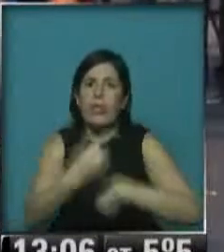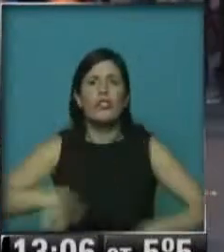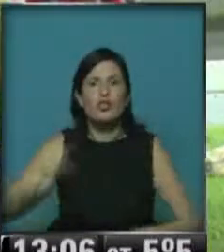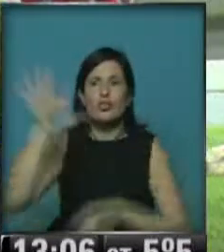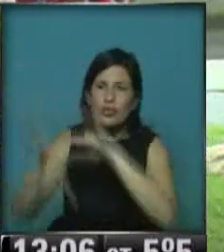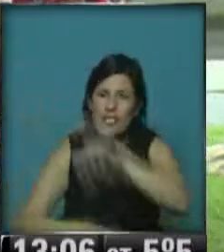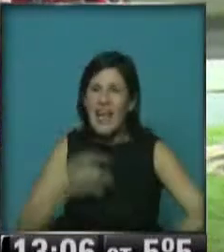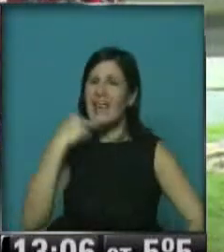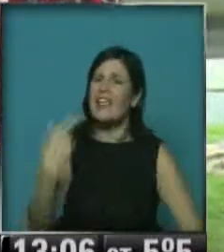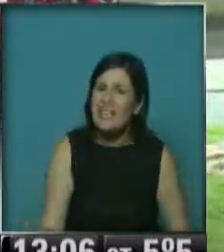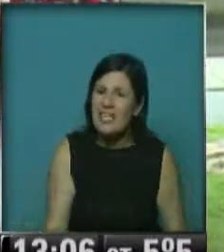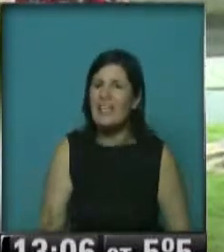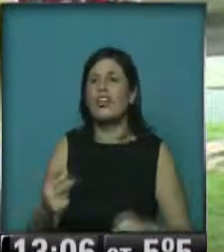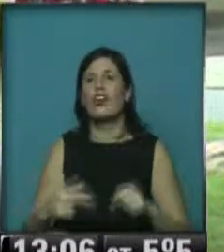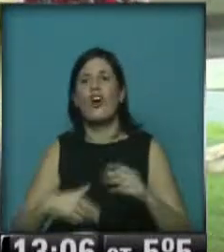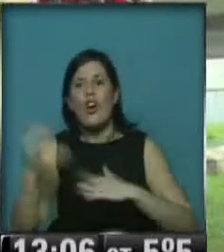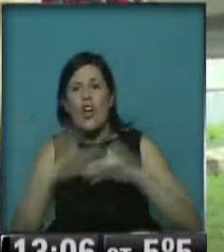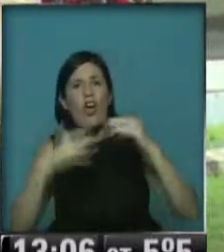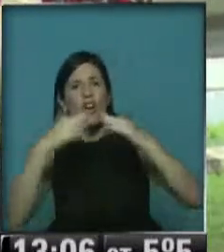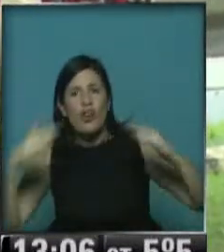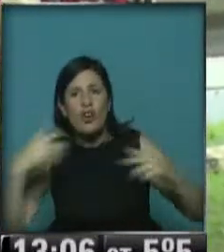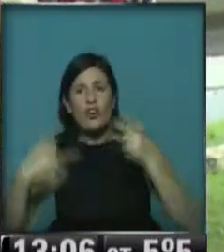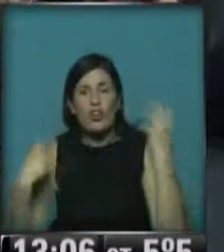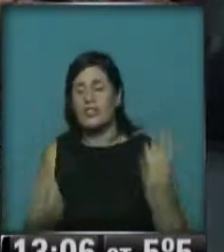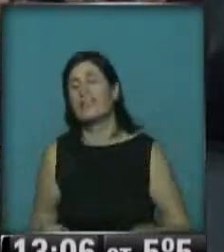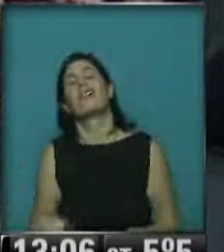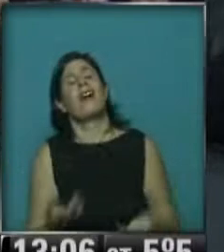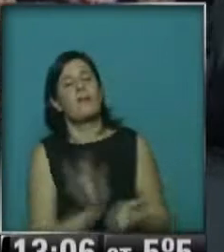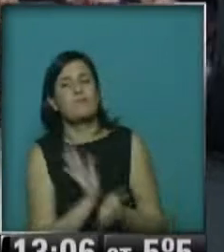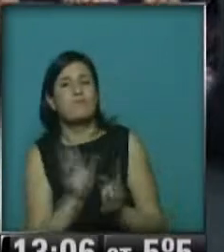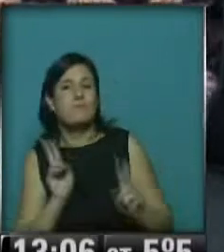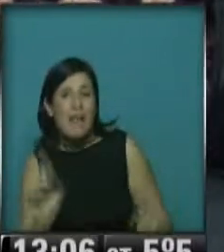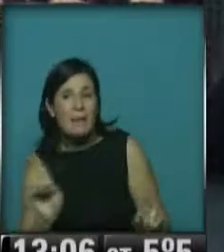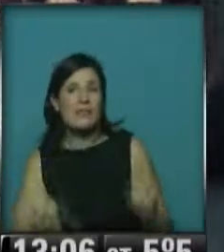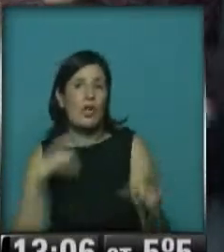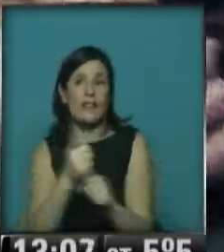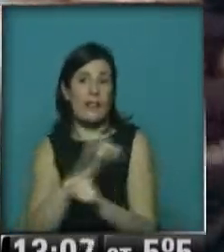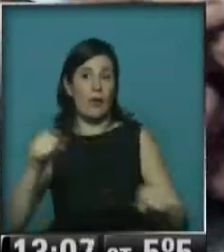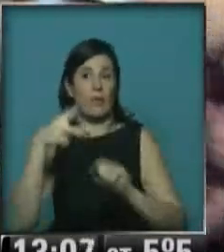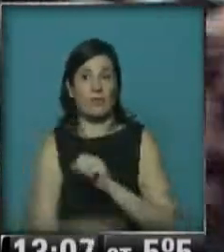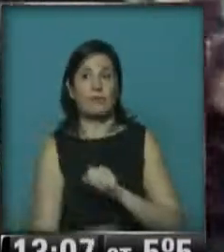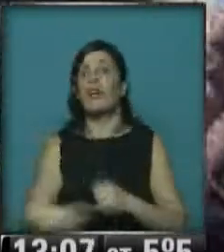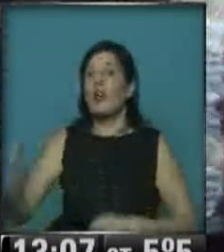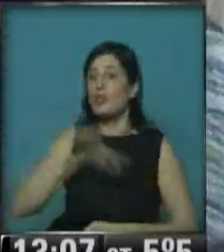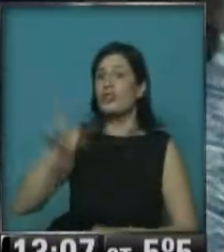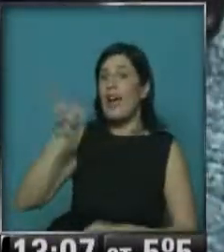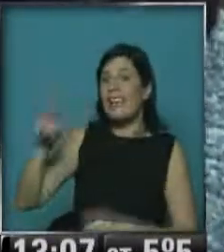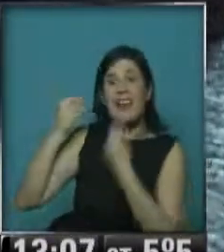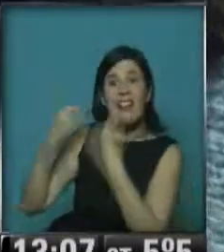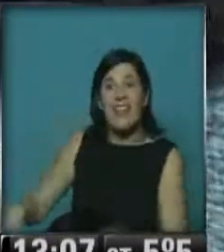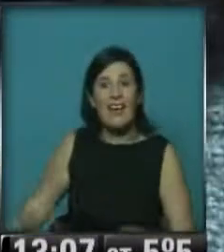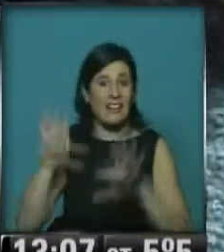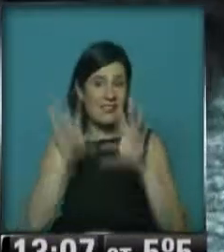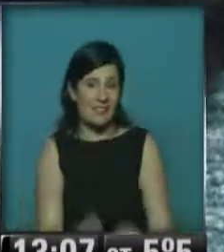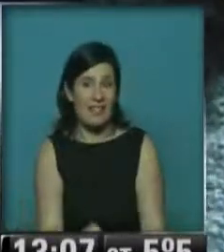nuestros hijos? ¿Que dejaran crecer el asentamiento, decís vos? Y que uno deje que abandone el alquiler, ¿no? ¿De dónde estaban? ¿De